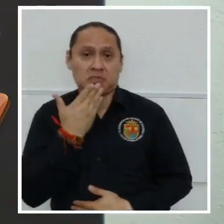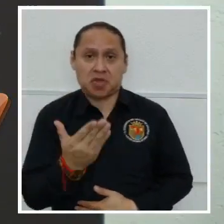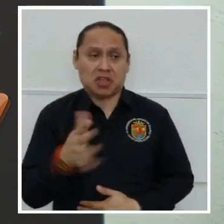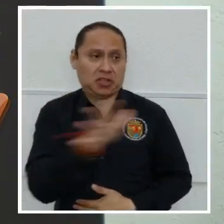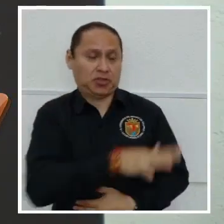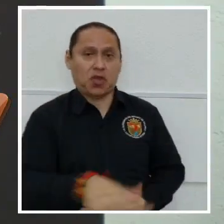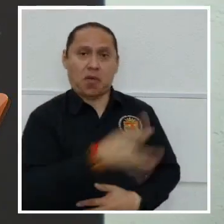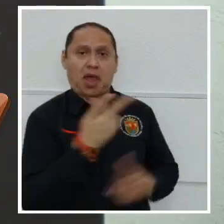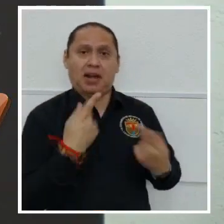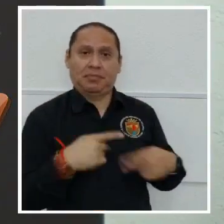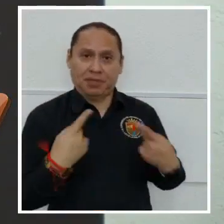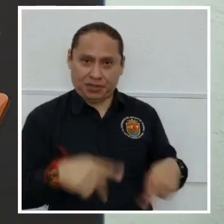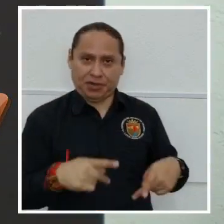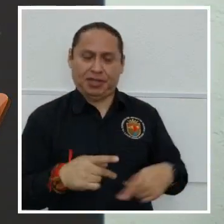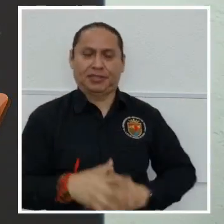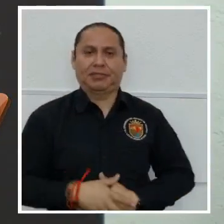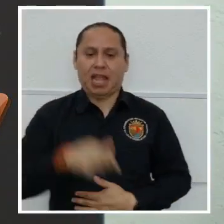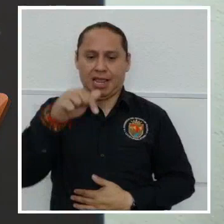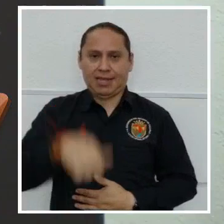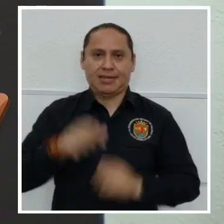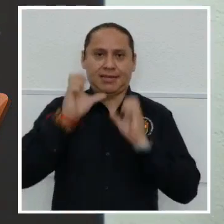de la población